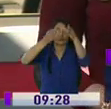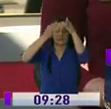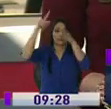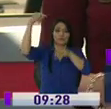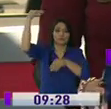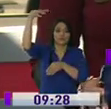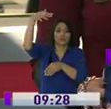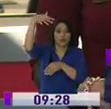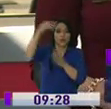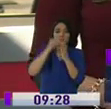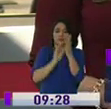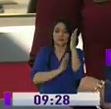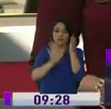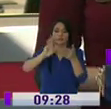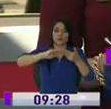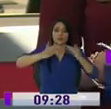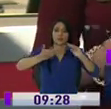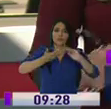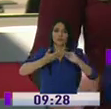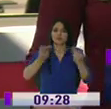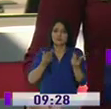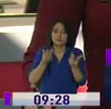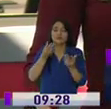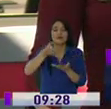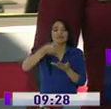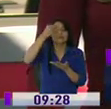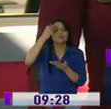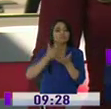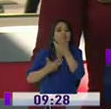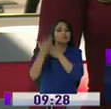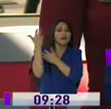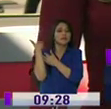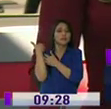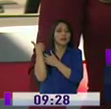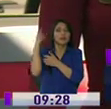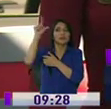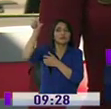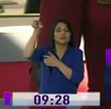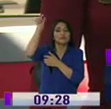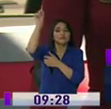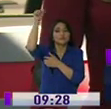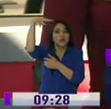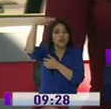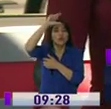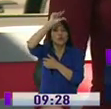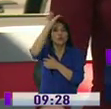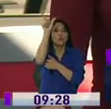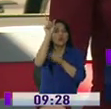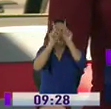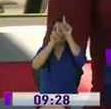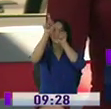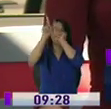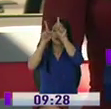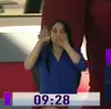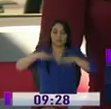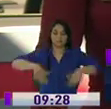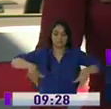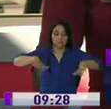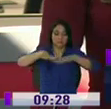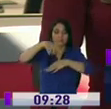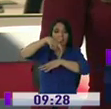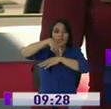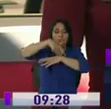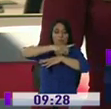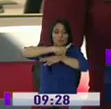una iniciativa que busca recuperar el conocimiento ancestral de la astronomía. Construido sobre una plataforma que marca los tiempos y los